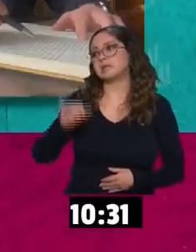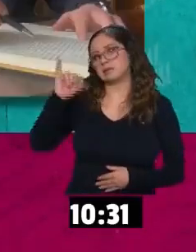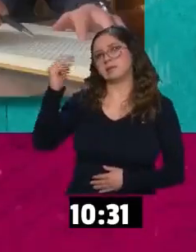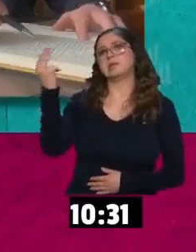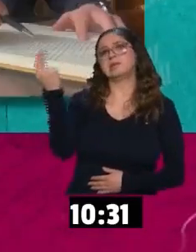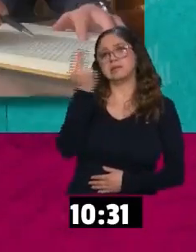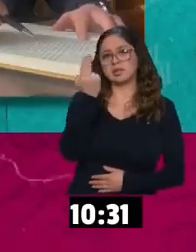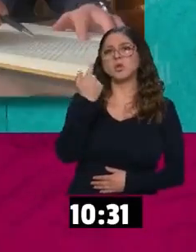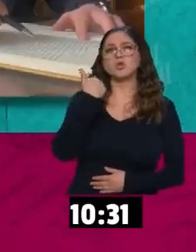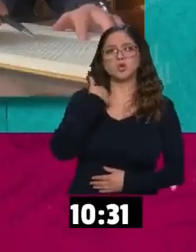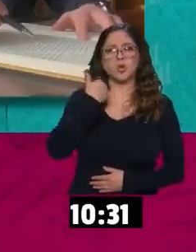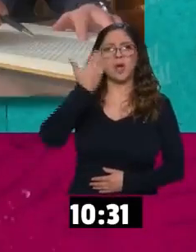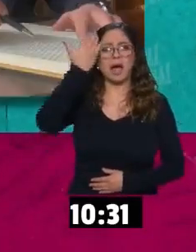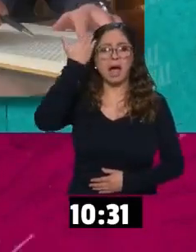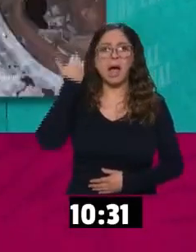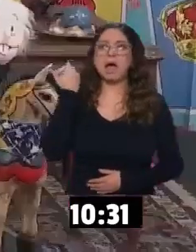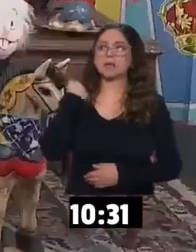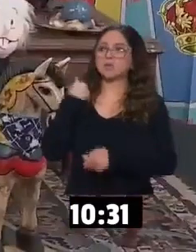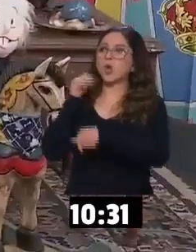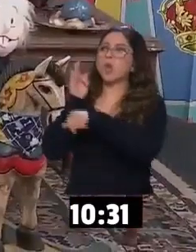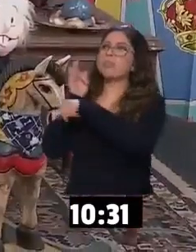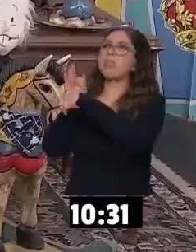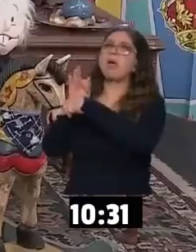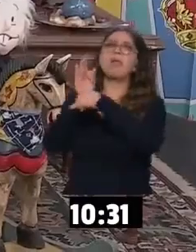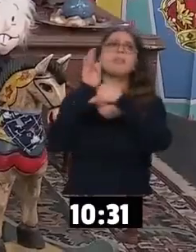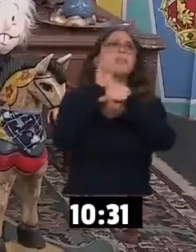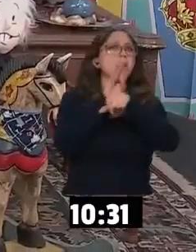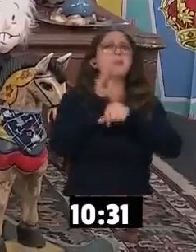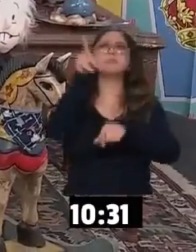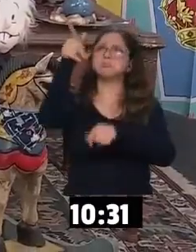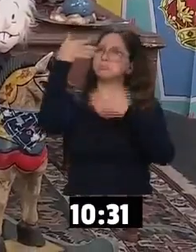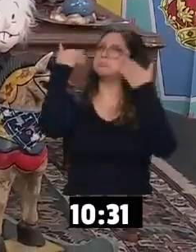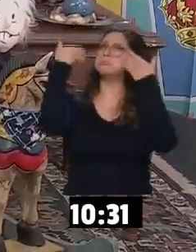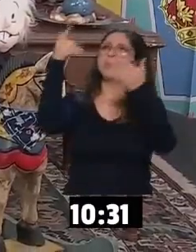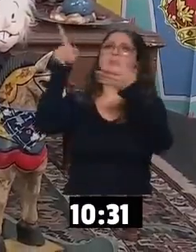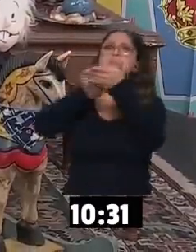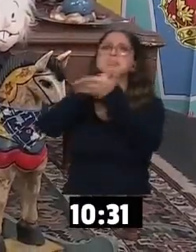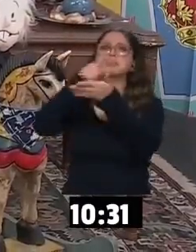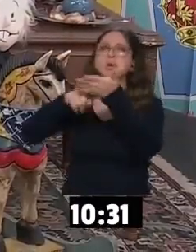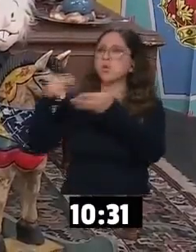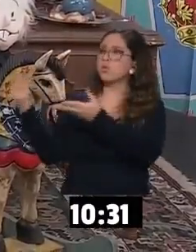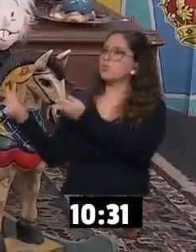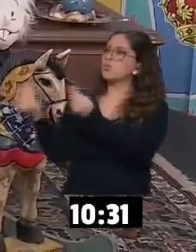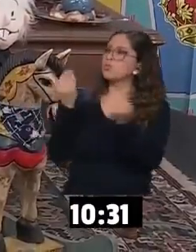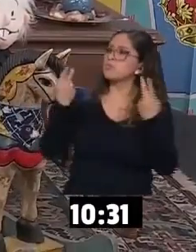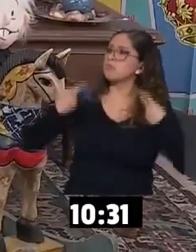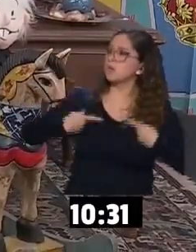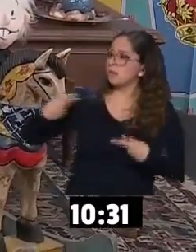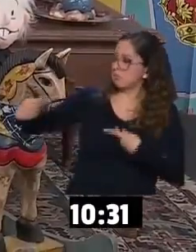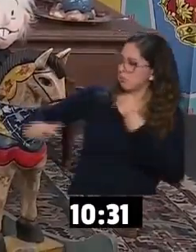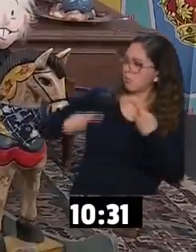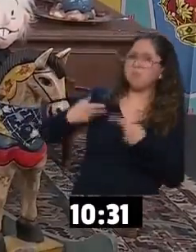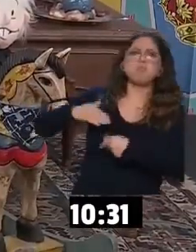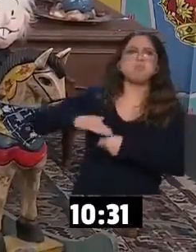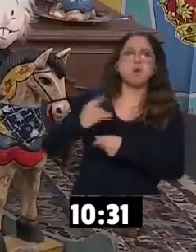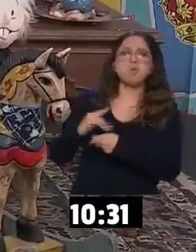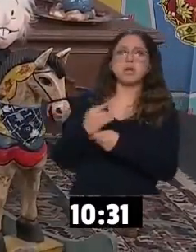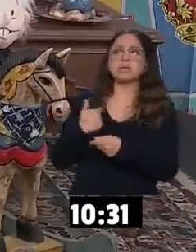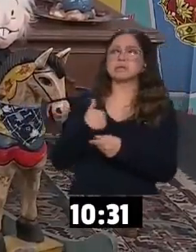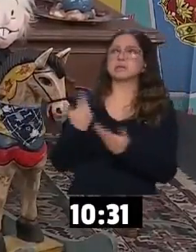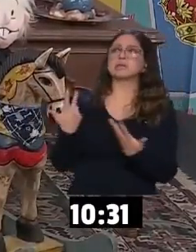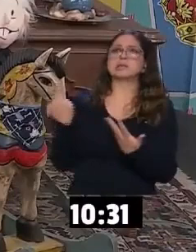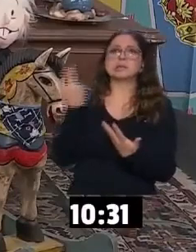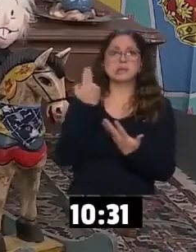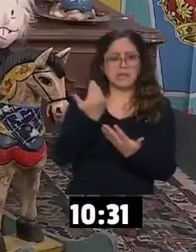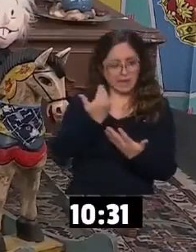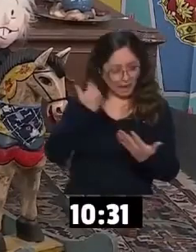hayan cancelado, me tengo que informar, maestro. Claro. Oiga, ingeniero, que usted es ingeniero, hay que contarle al público, perdónenme, no los voy